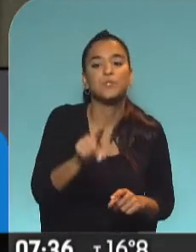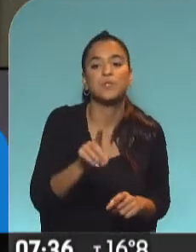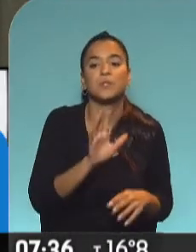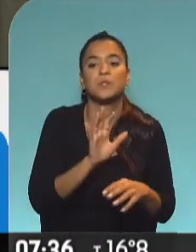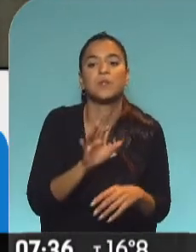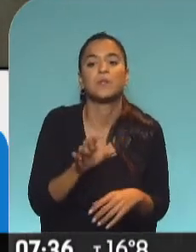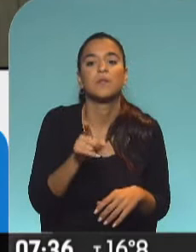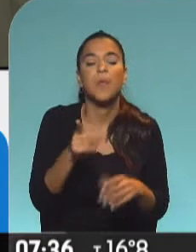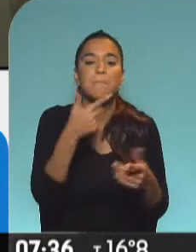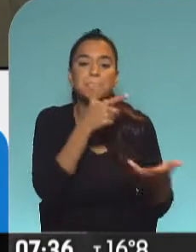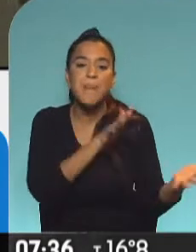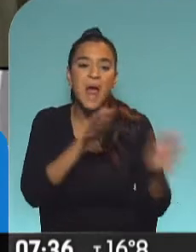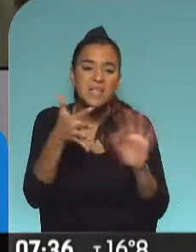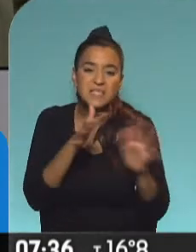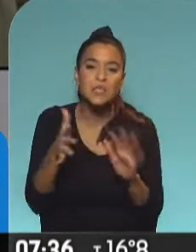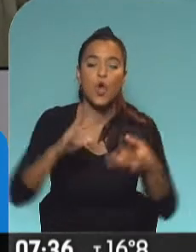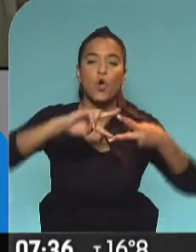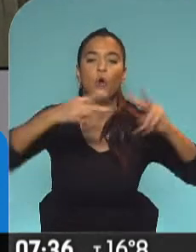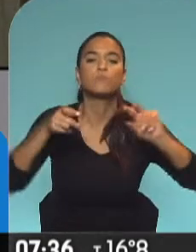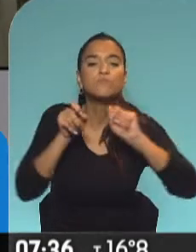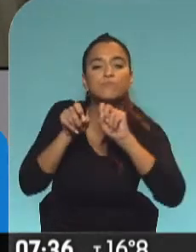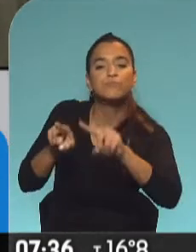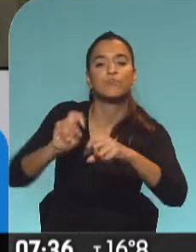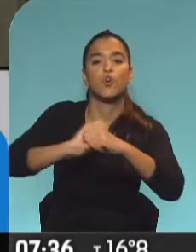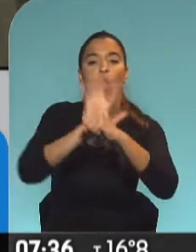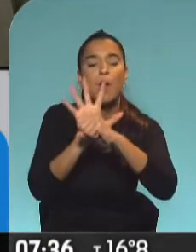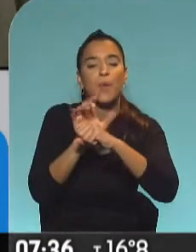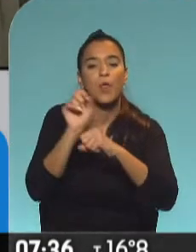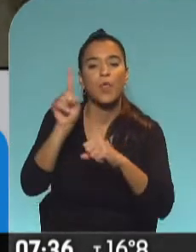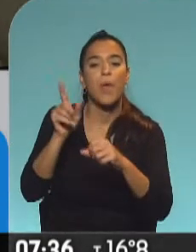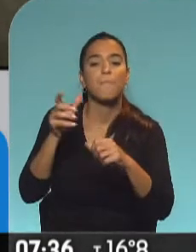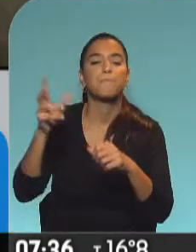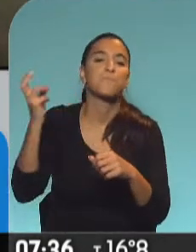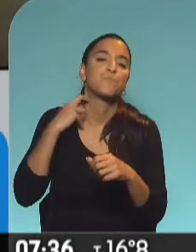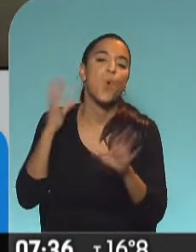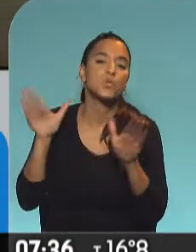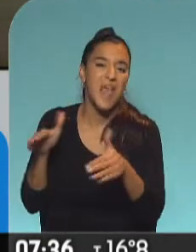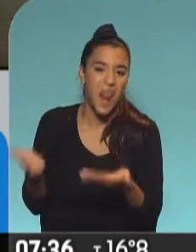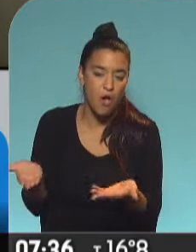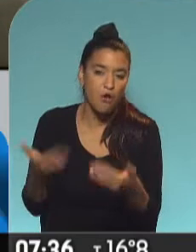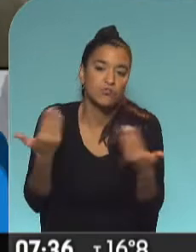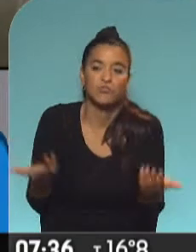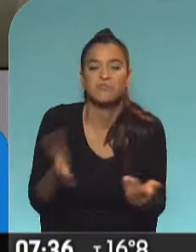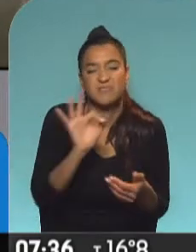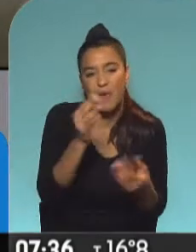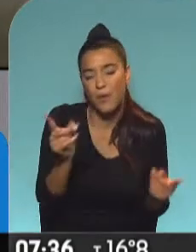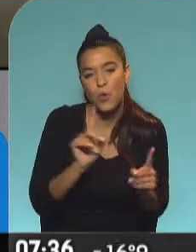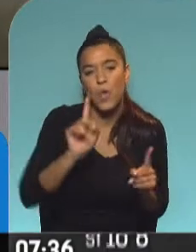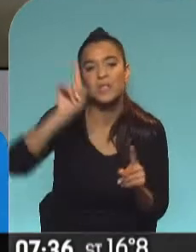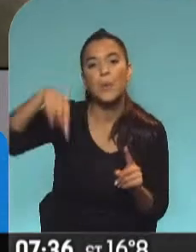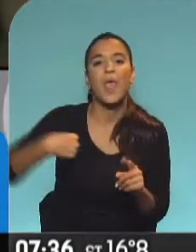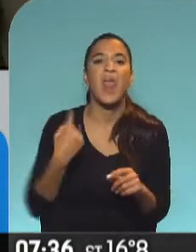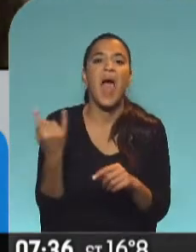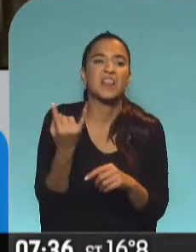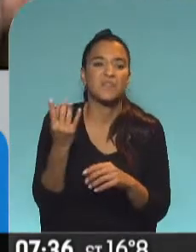homología o de similitud con el código genético del coronavirus del murciélago, ¿no? Con lo cual se sabe que no es un origen artificial.